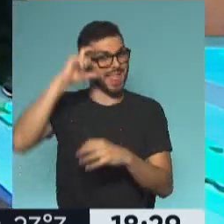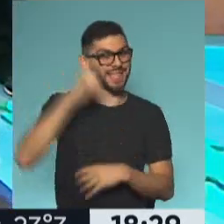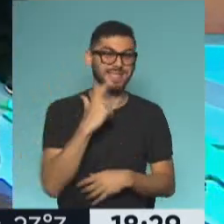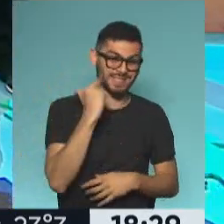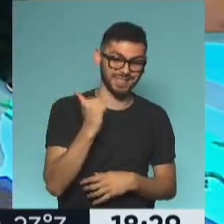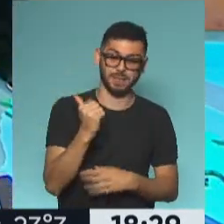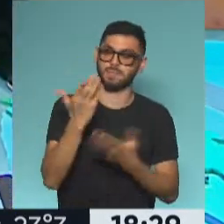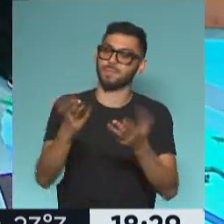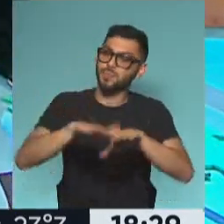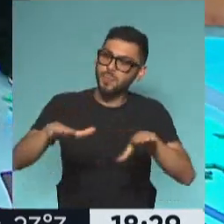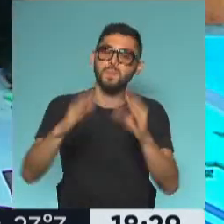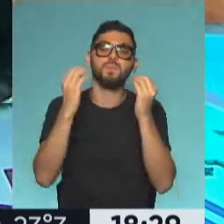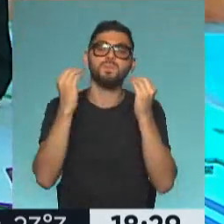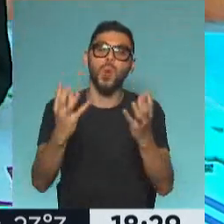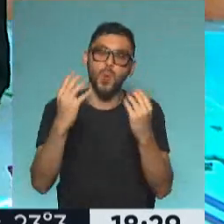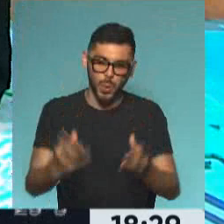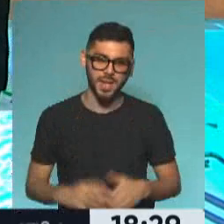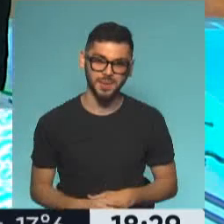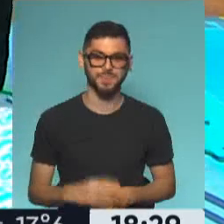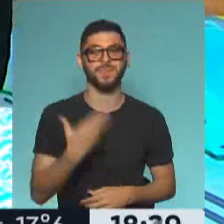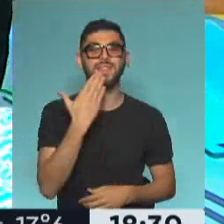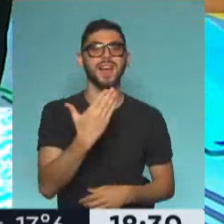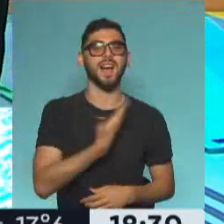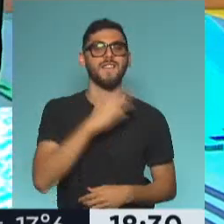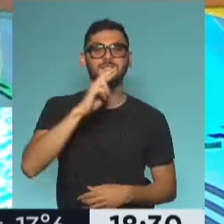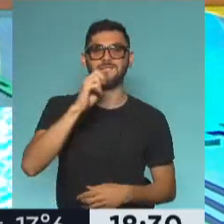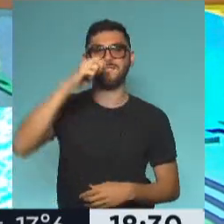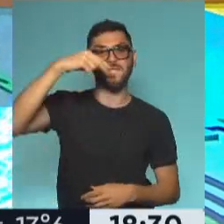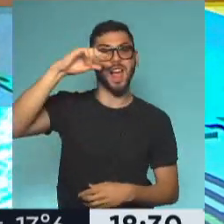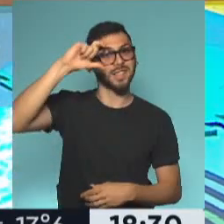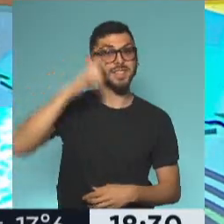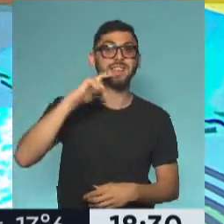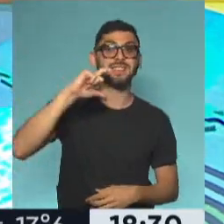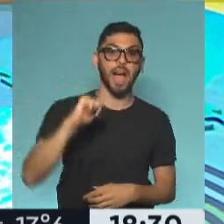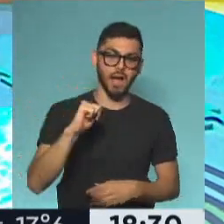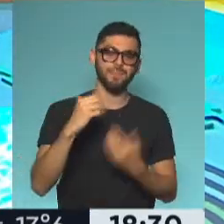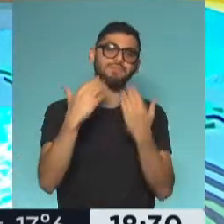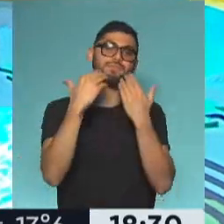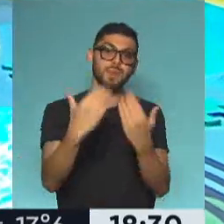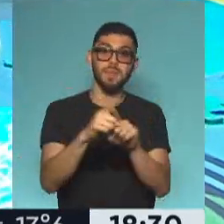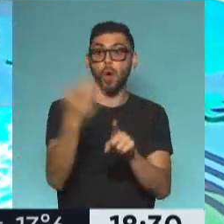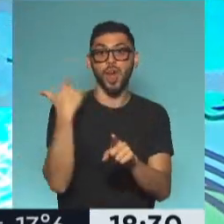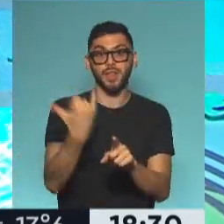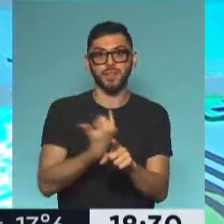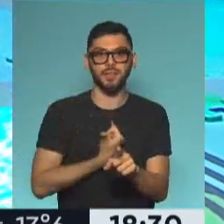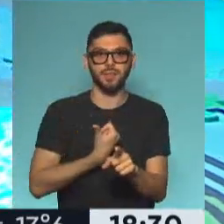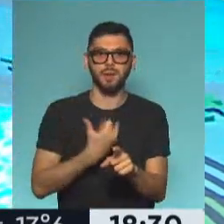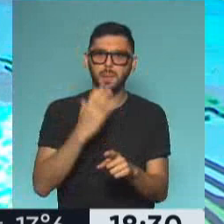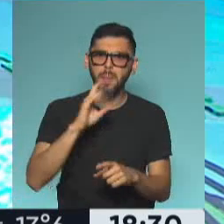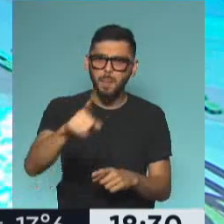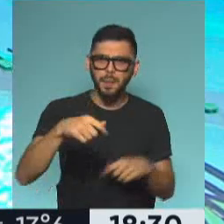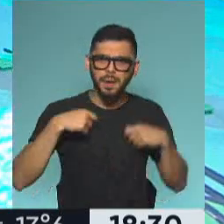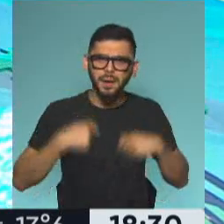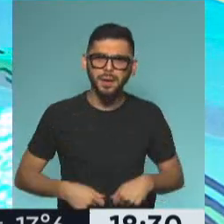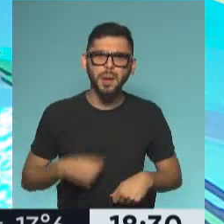mis pollitos. Muy bien. Muy bien, vamos, Francesca. Vamos. Impresionante lo suyo. Muchas gracias. Como dijo usted antes, la gente que quiere ver... la remera